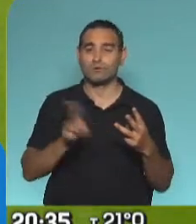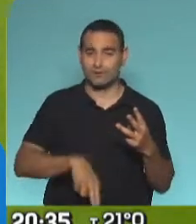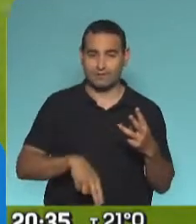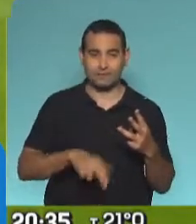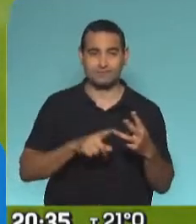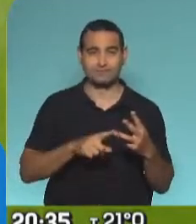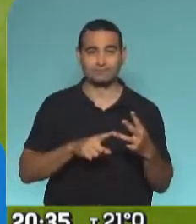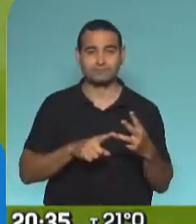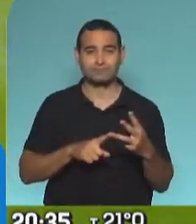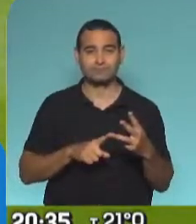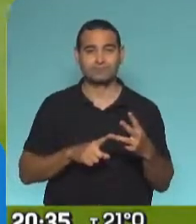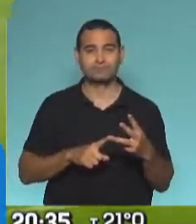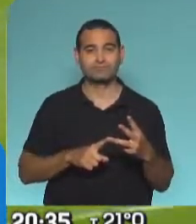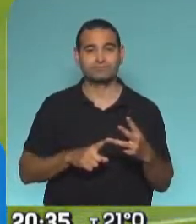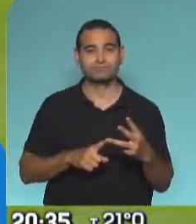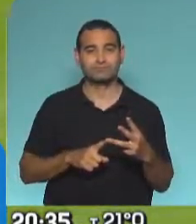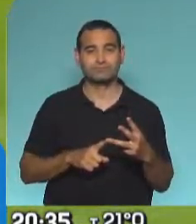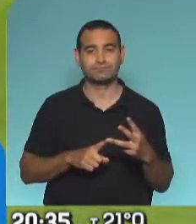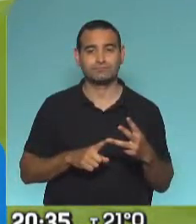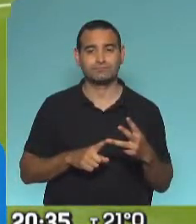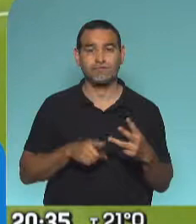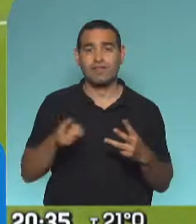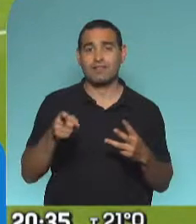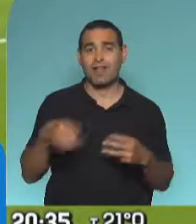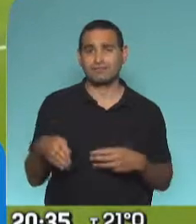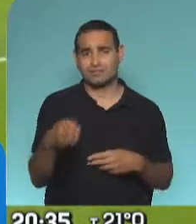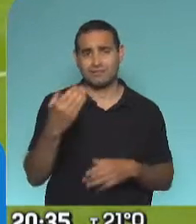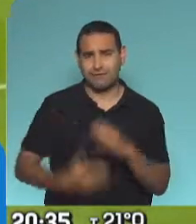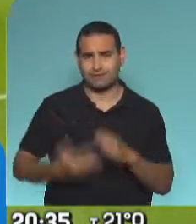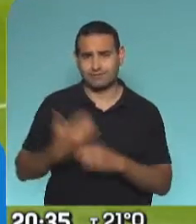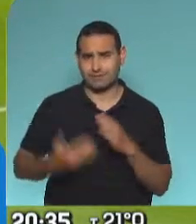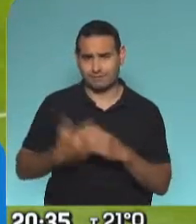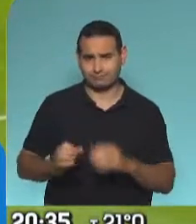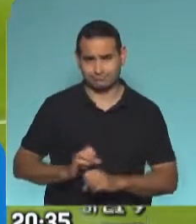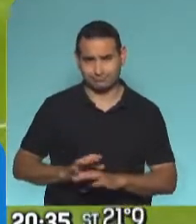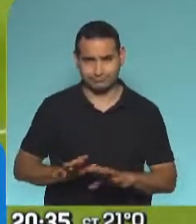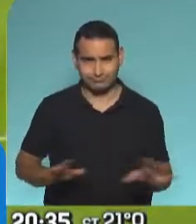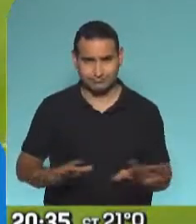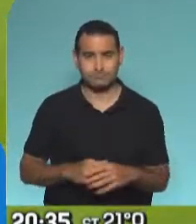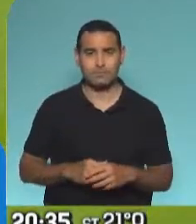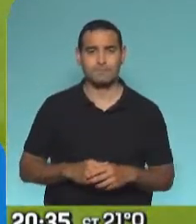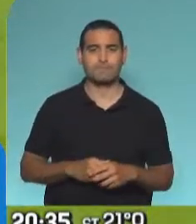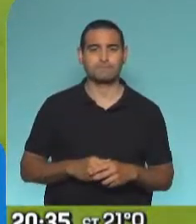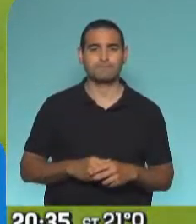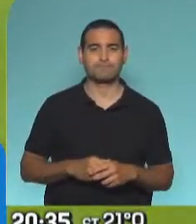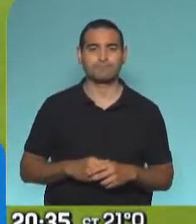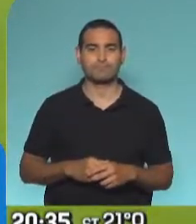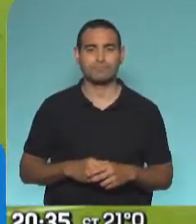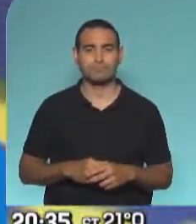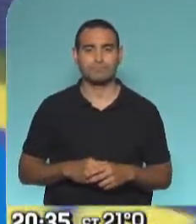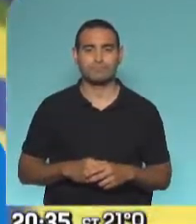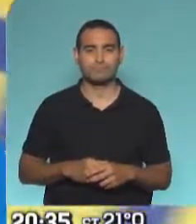que se anota. Sí, los errores de Aldo Civi fueron garrafales desde lejos. Y el rebote en